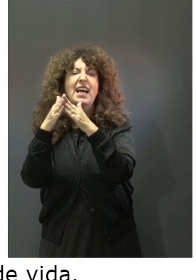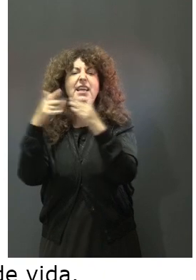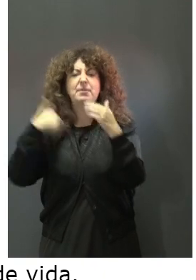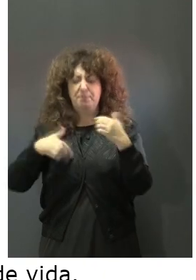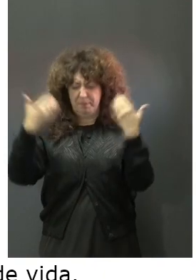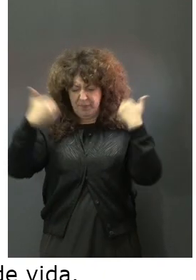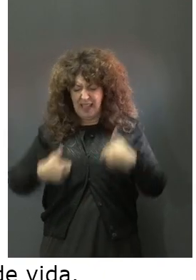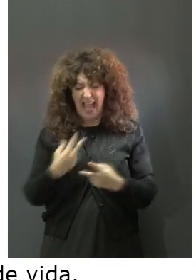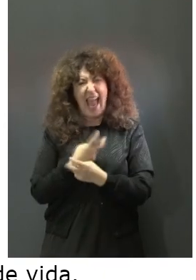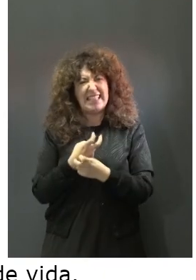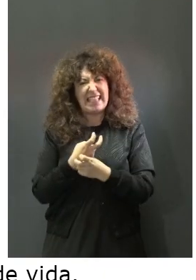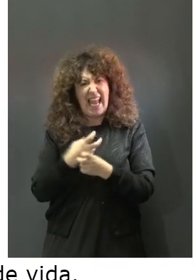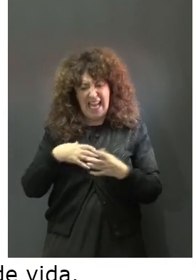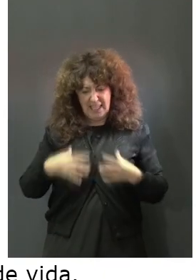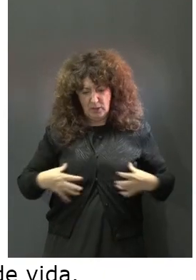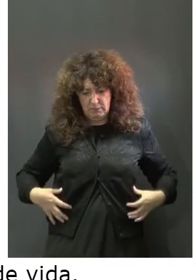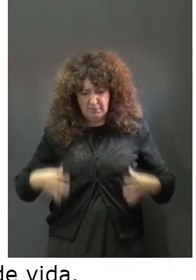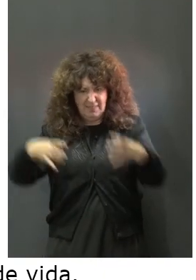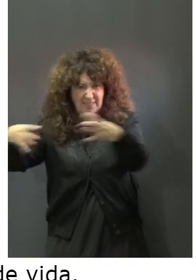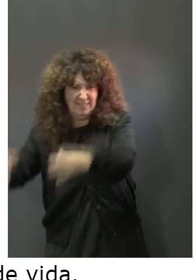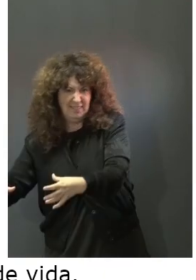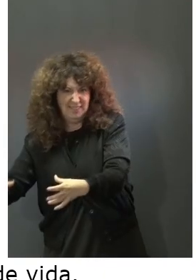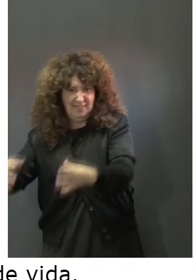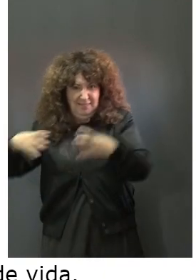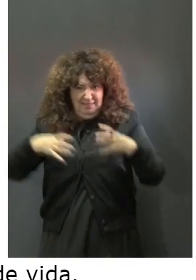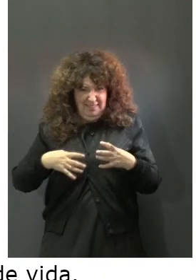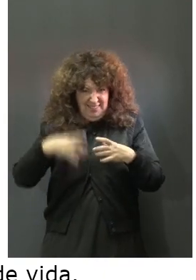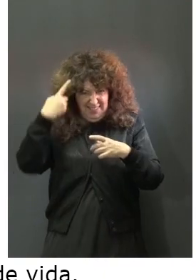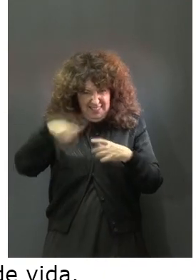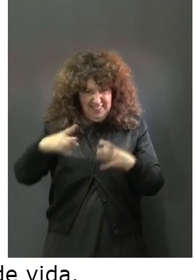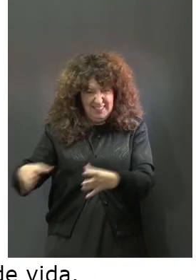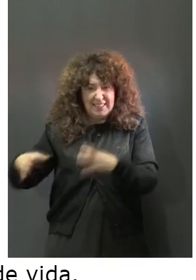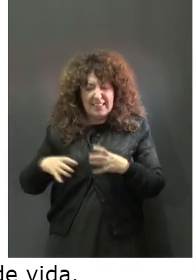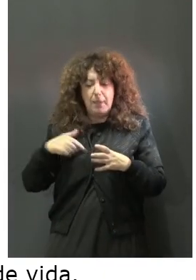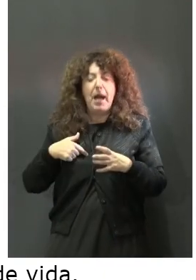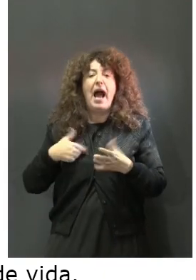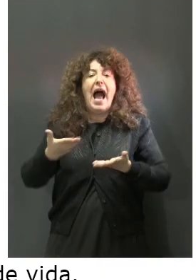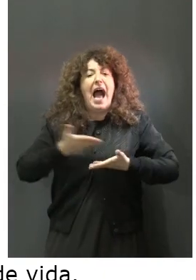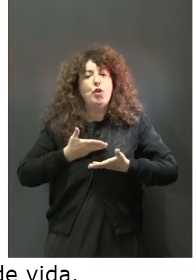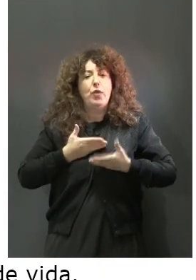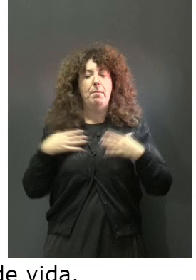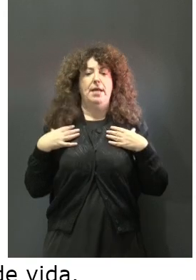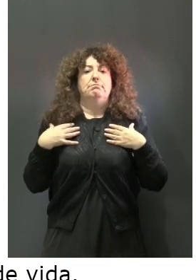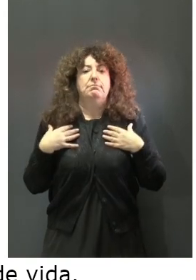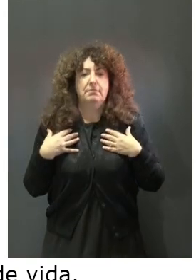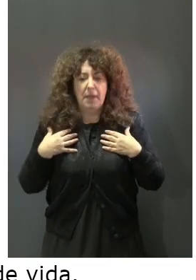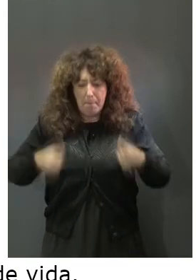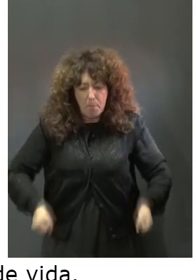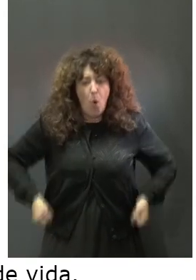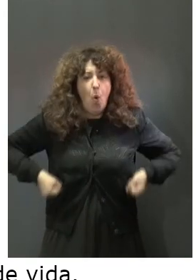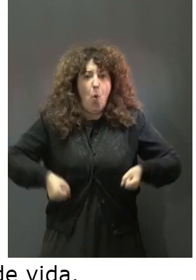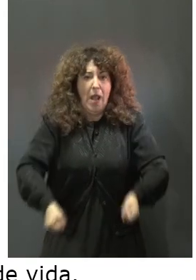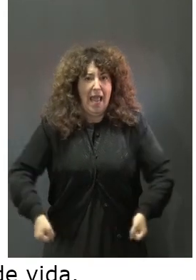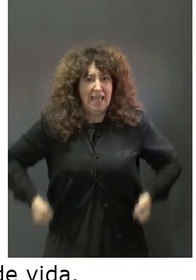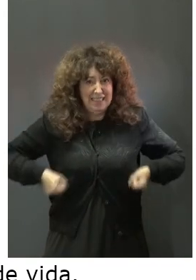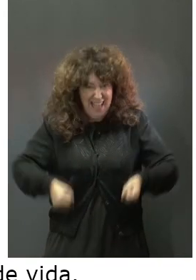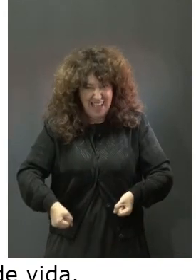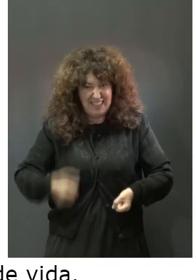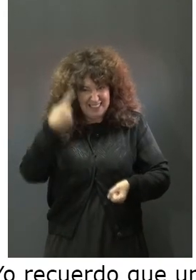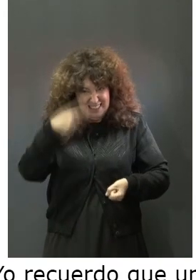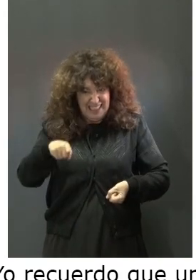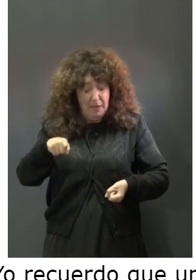¿no? Entonces él, cuando se quitaba ese exoesqueleto que le permitía mantener erguido y caminar con unas muletas y con unas